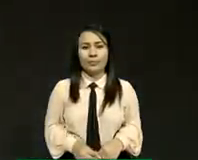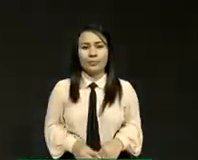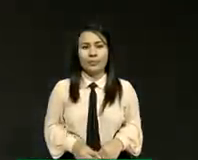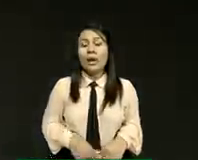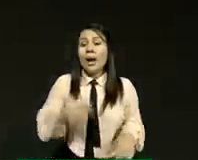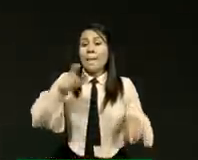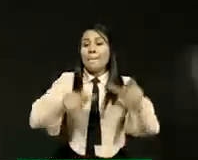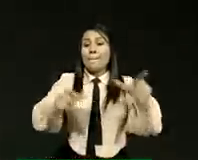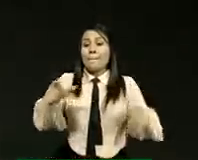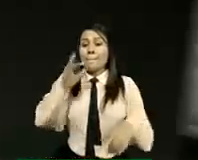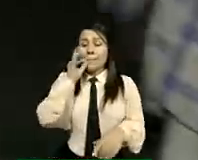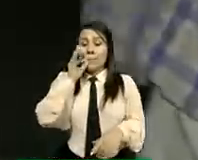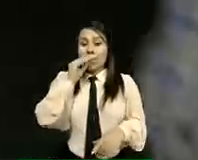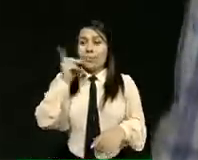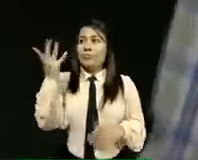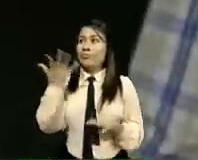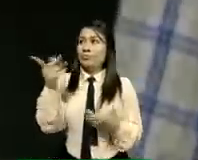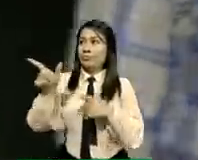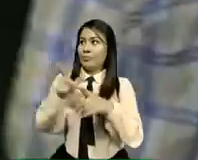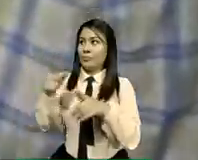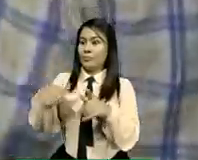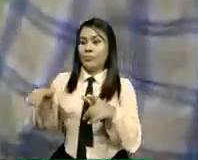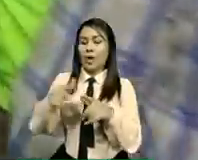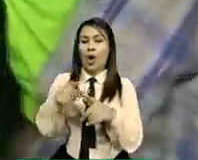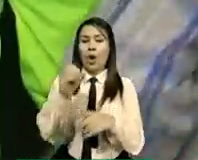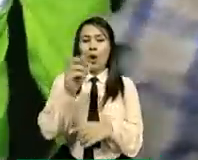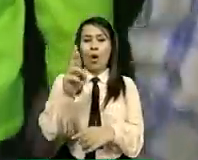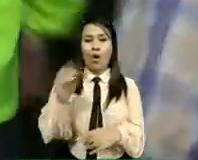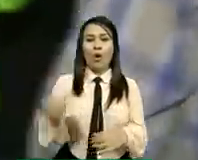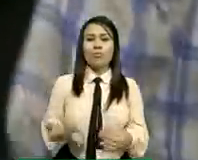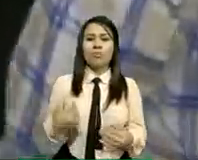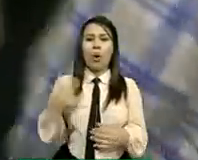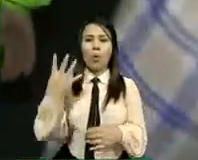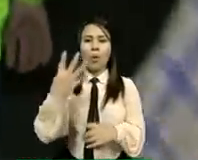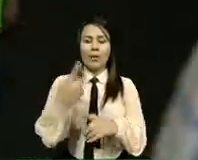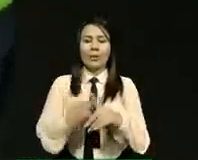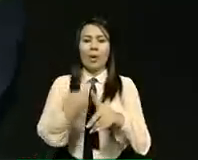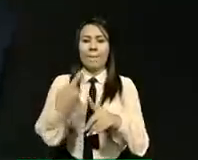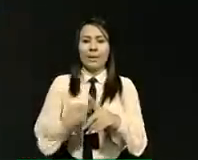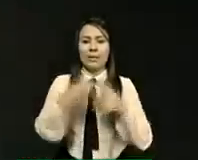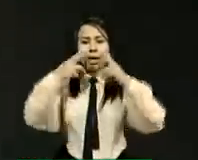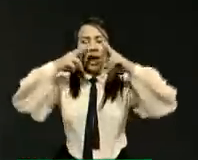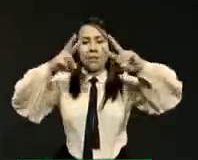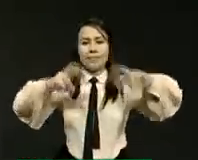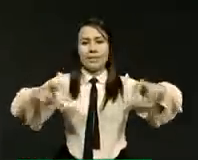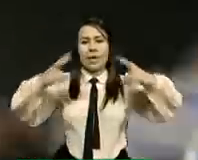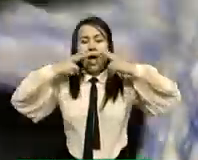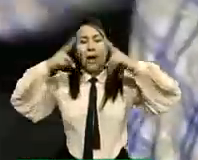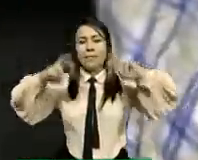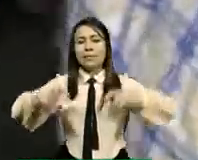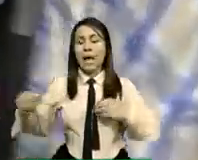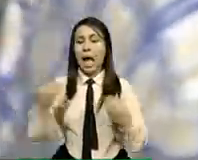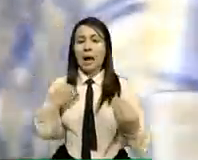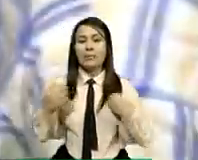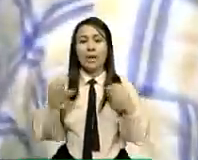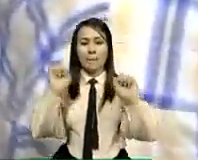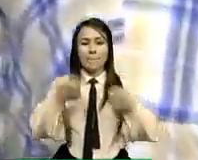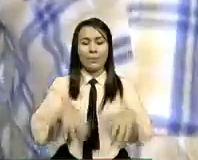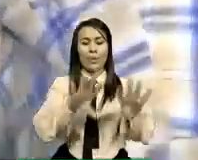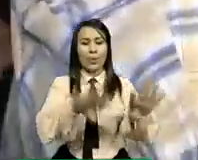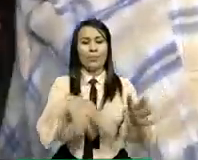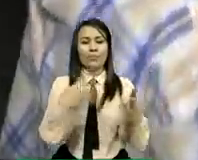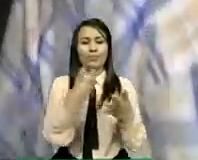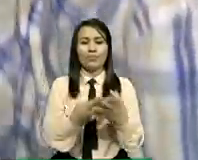Agentes de la DINASED de la subzona El Oro, luego de 4 meses de labores investigativas, lograron la captura de Giancarlos